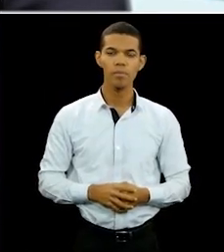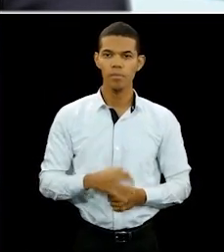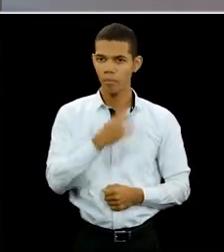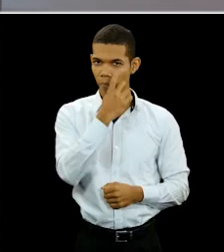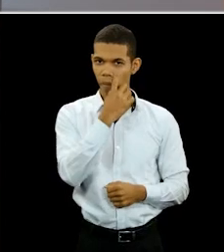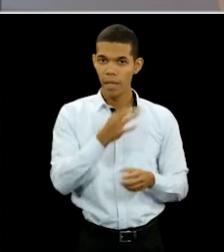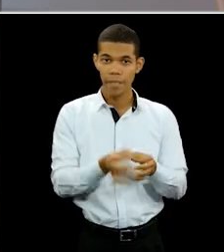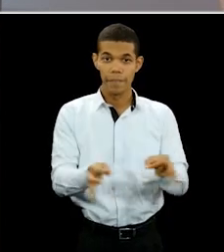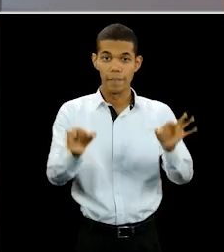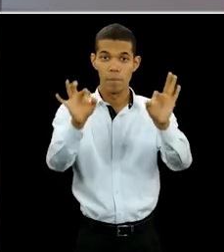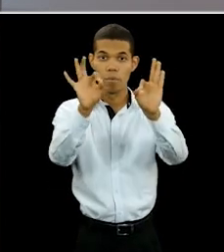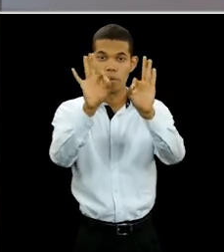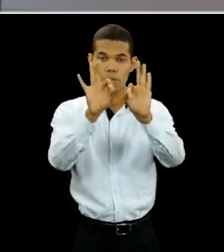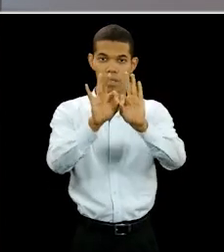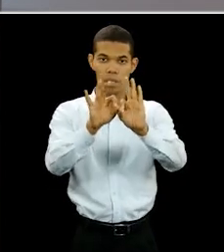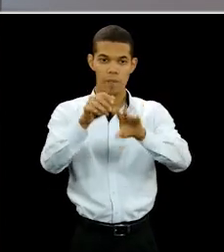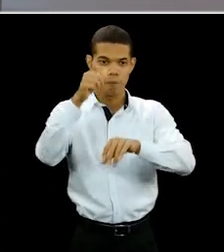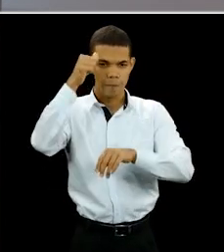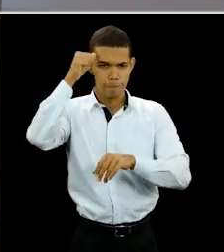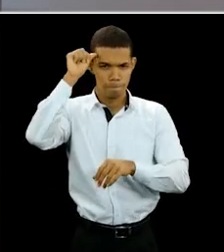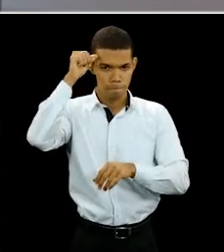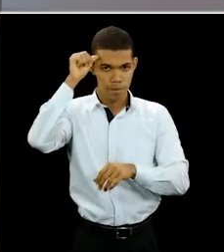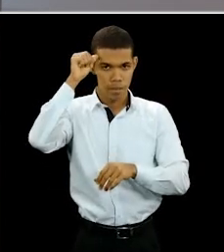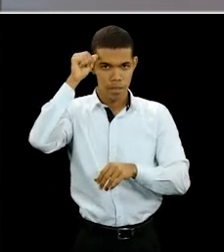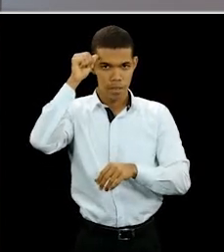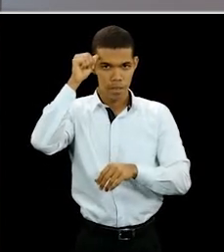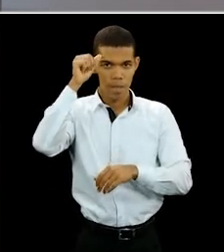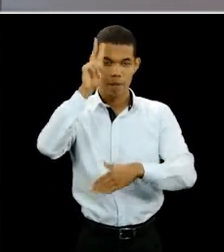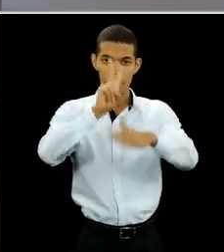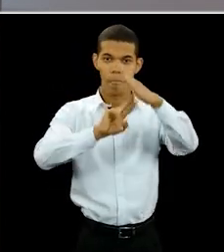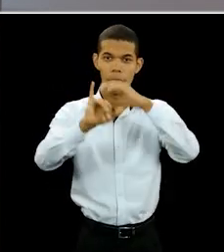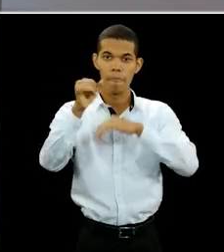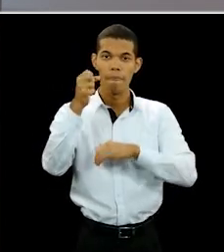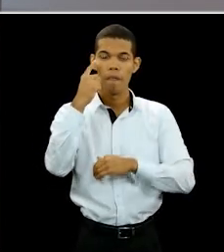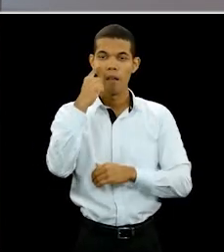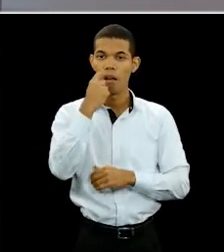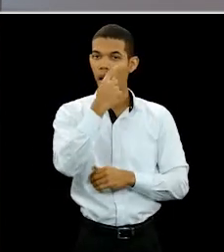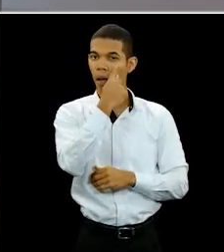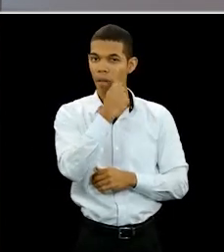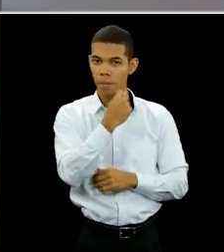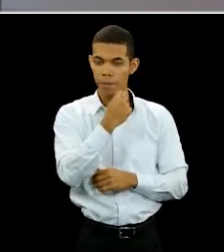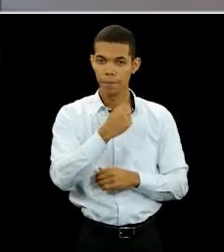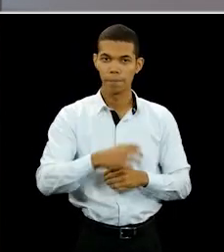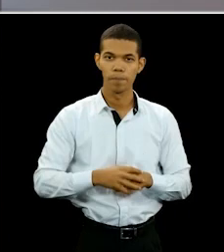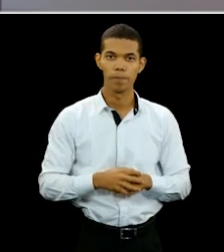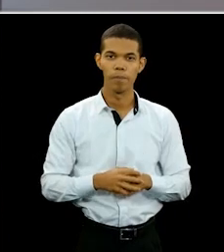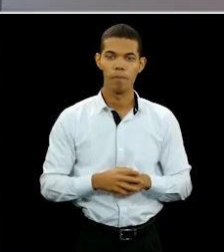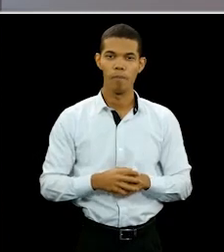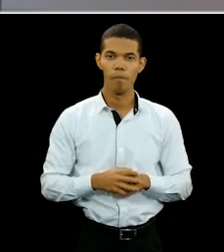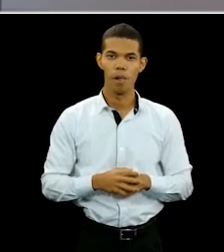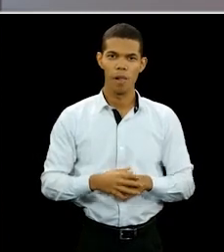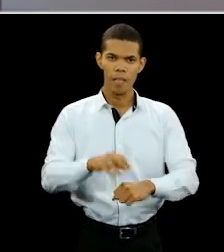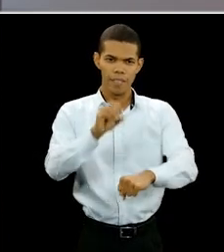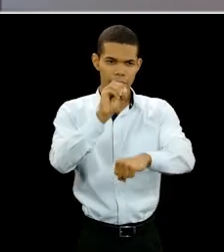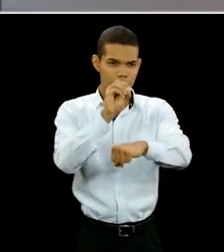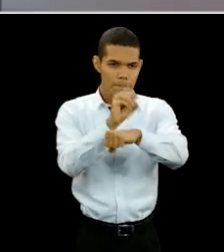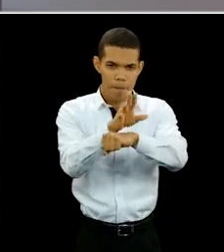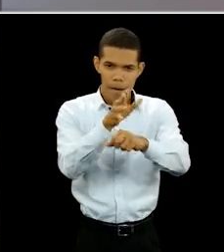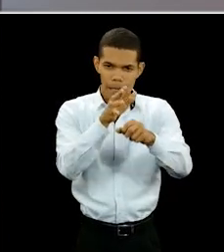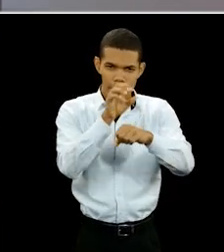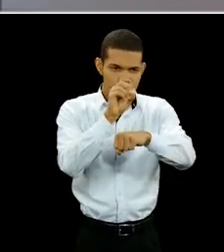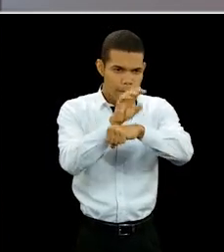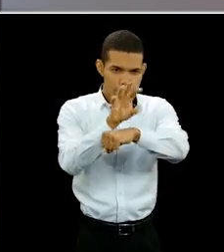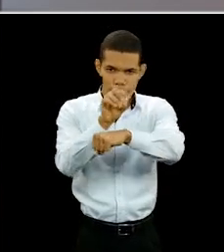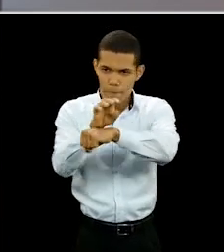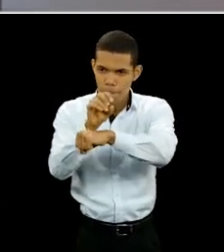es importante recordar que el profeta Jeremías está durante aproximadamente llevando mensajes durante aproximadamente